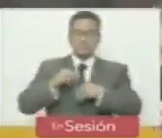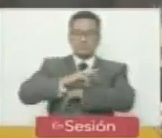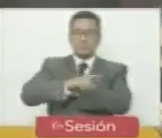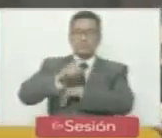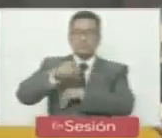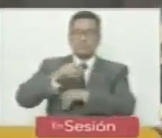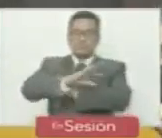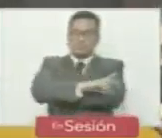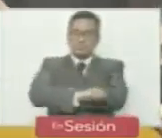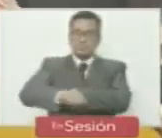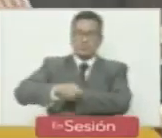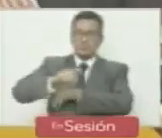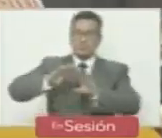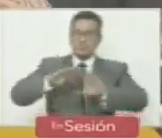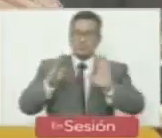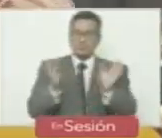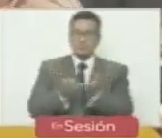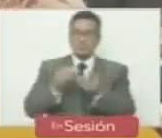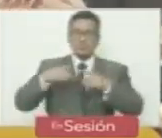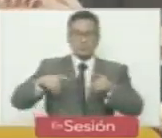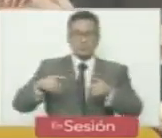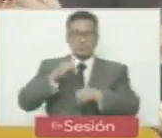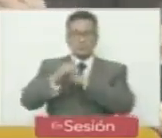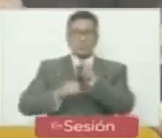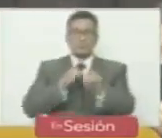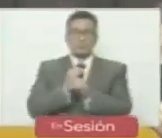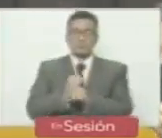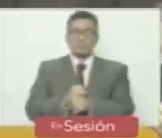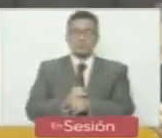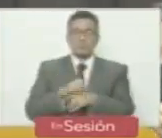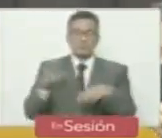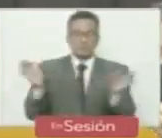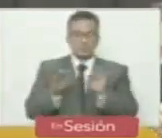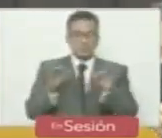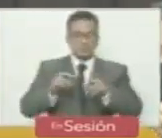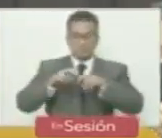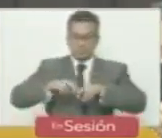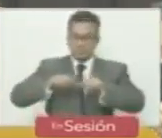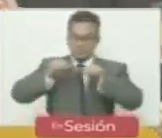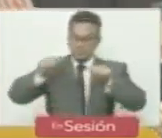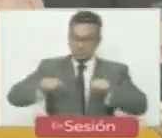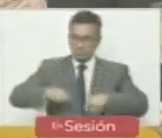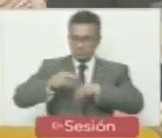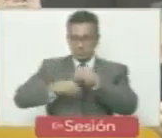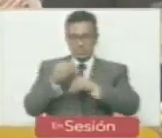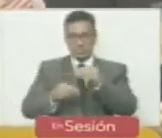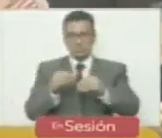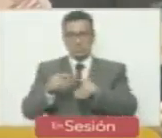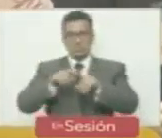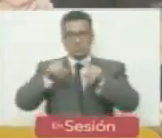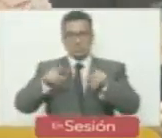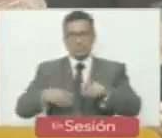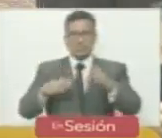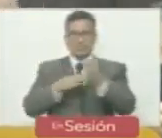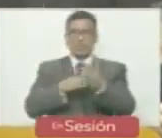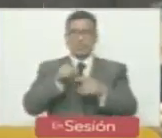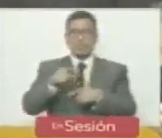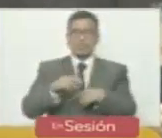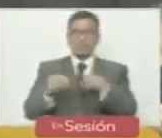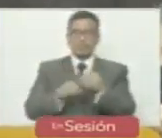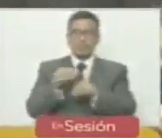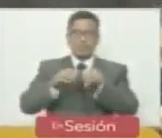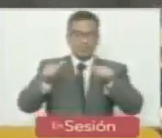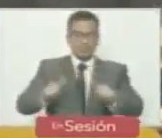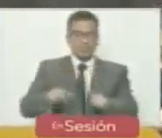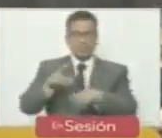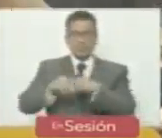atracando los malandros del mundo sin derecho internacional. Ningún análisis que no se haga desde el marco del bloqueo, ningún análisis